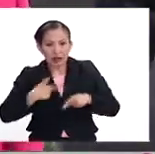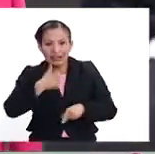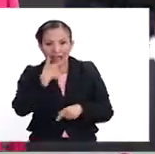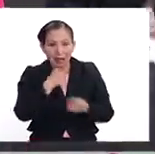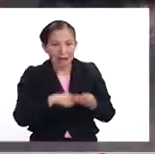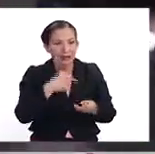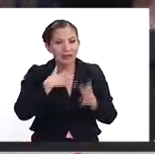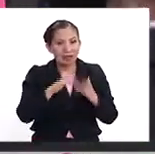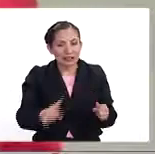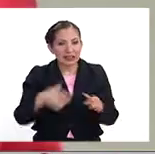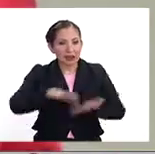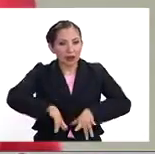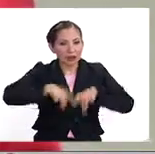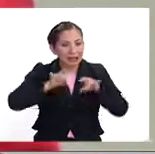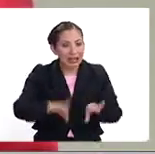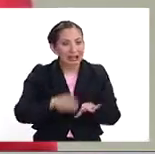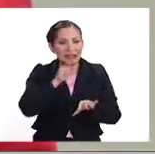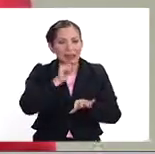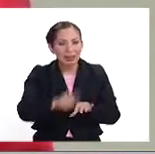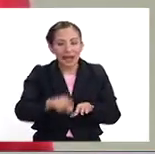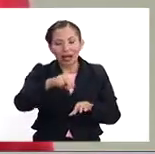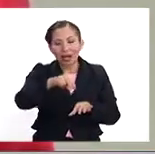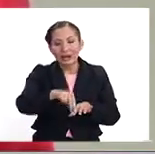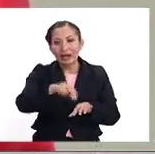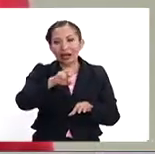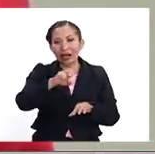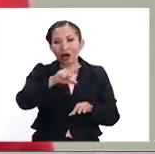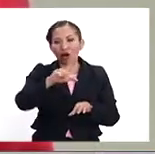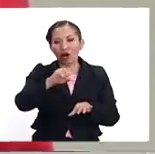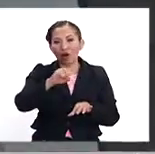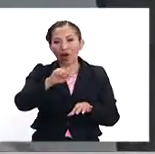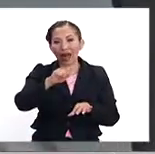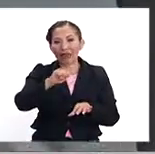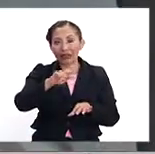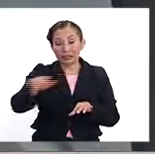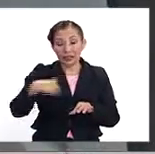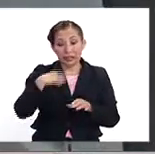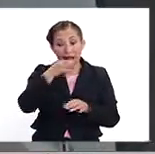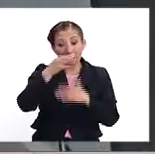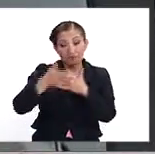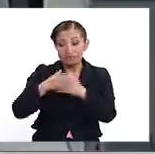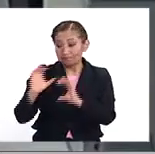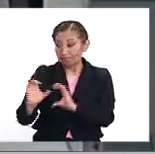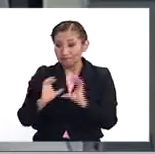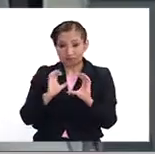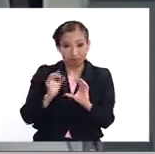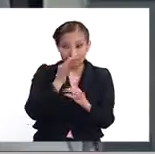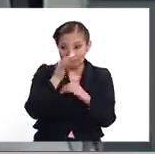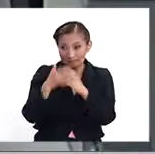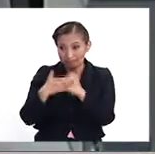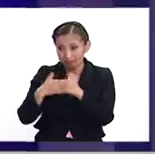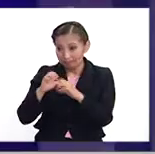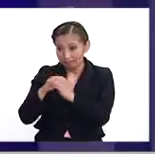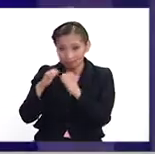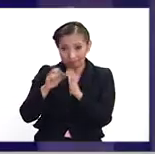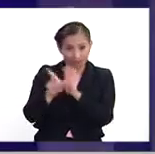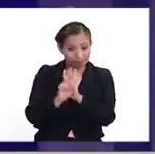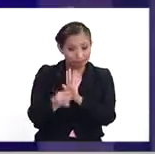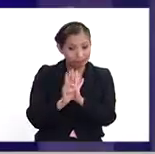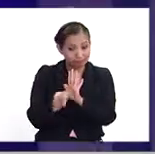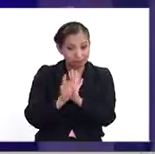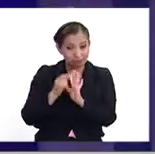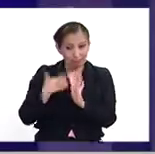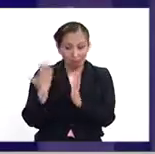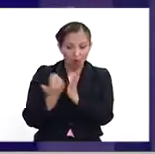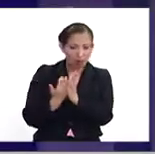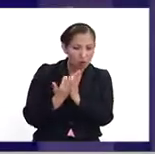británicos, franceses, australianos y neozelandeses. La alerta se encuentra, me preguntabas, la alerta se encuentra todavía en severa, no